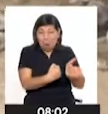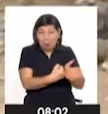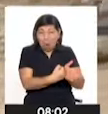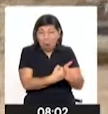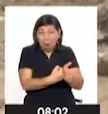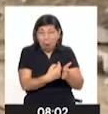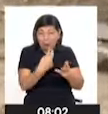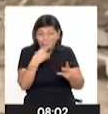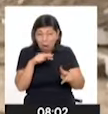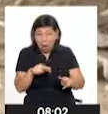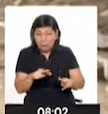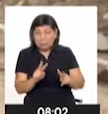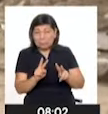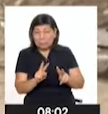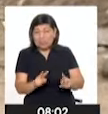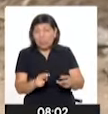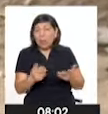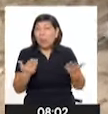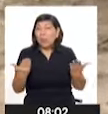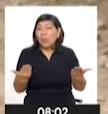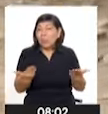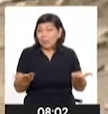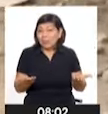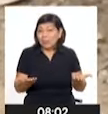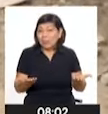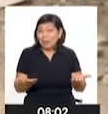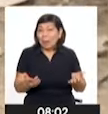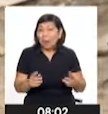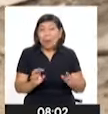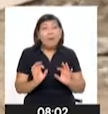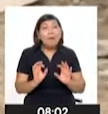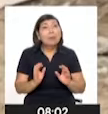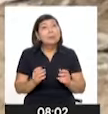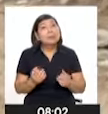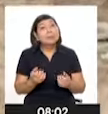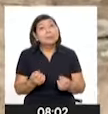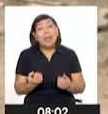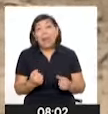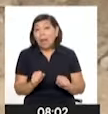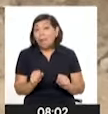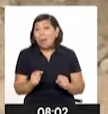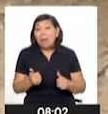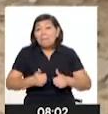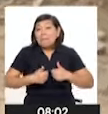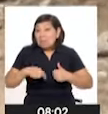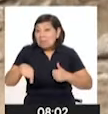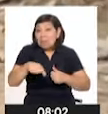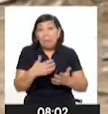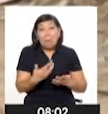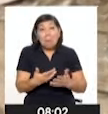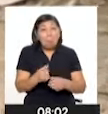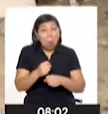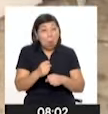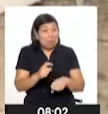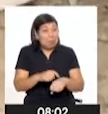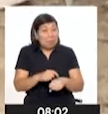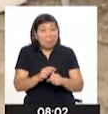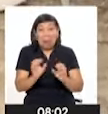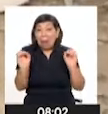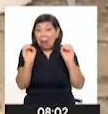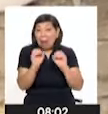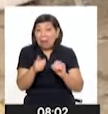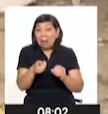estos momentos, una vivienda donde afortunadamente no se encontraba nadie. La información que tenemos es que desde hace mucho tiempo